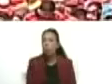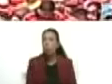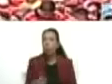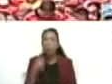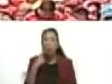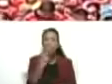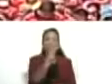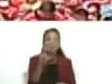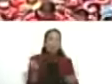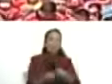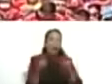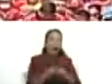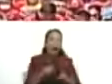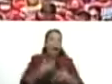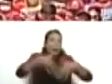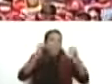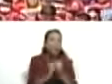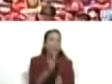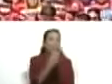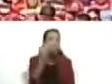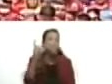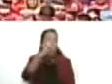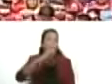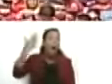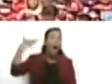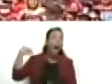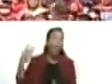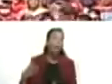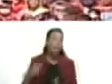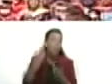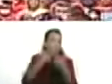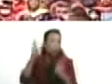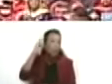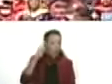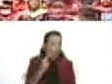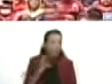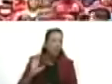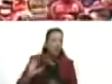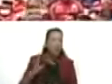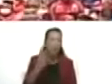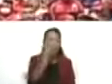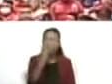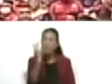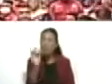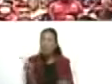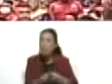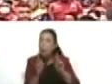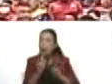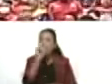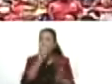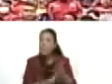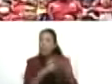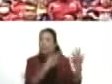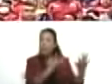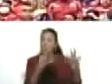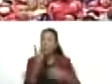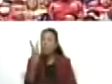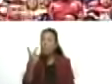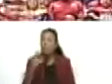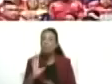hace 200 años, Venezuela en la vanguardia, aquel 4 de febrero de